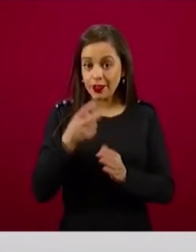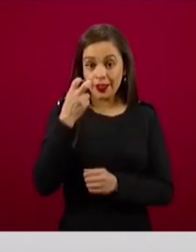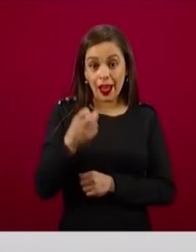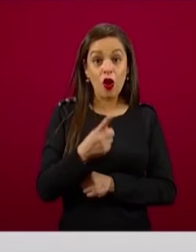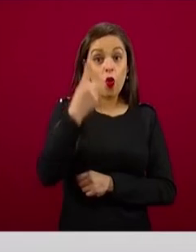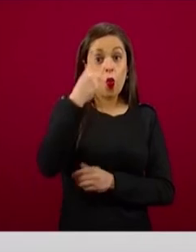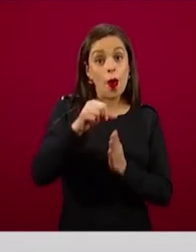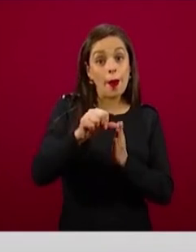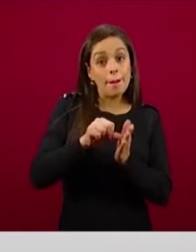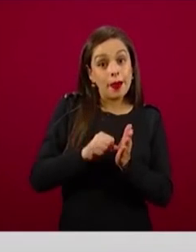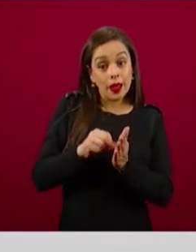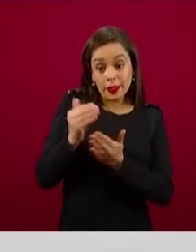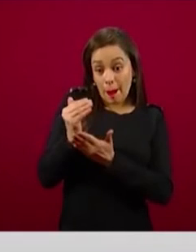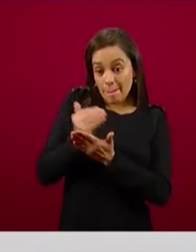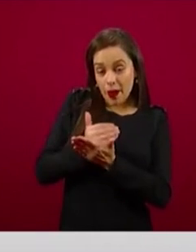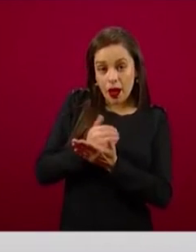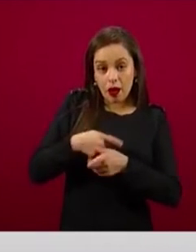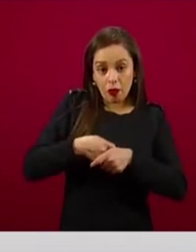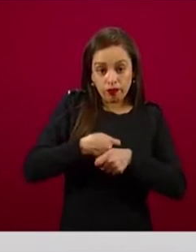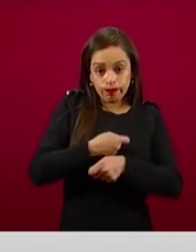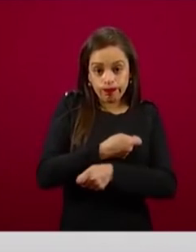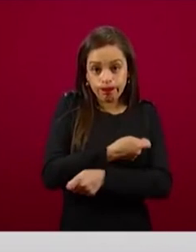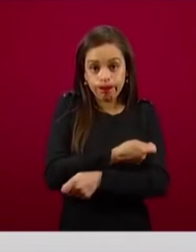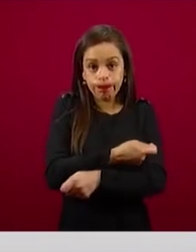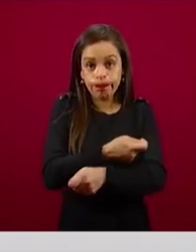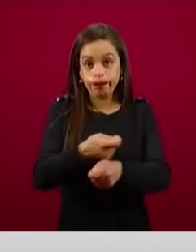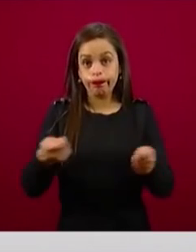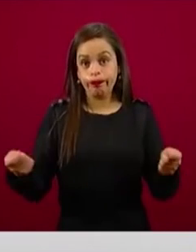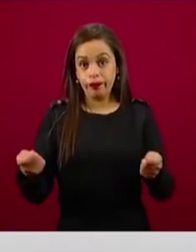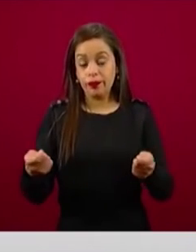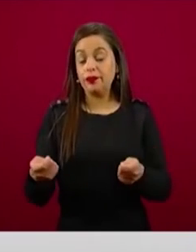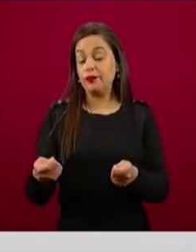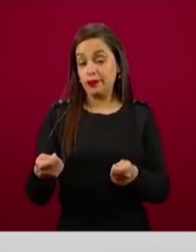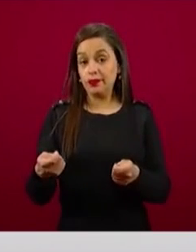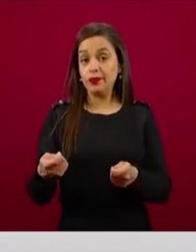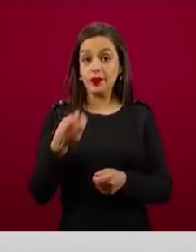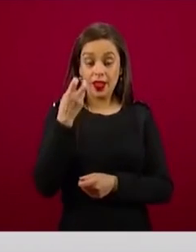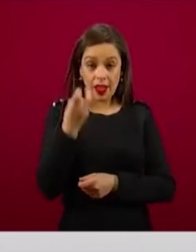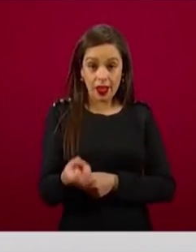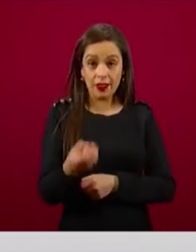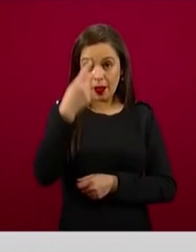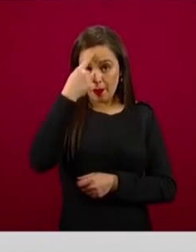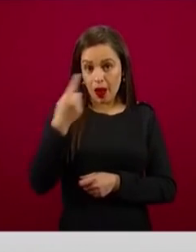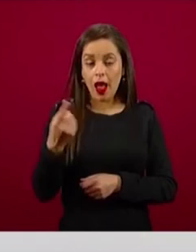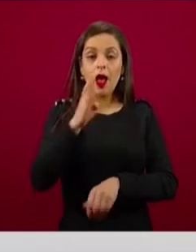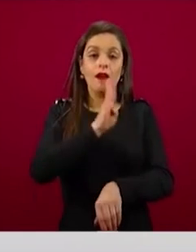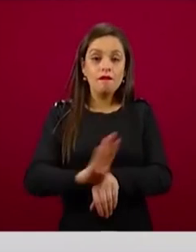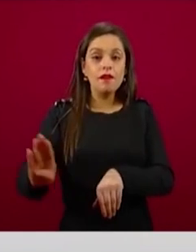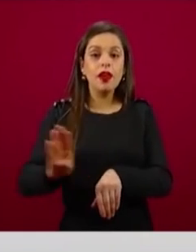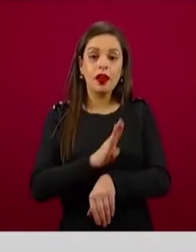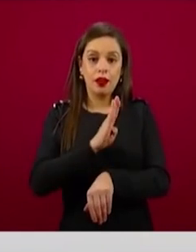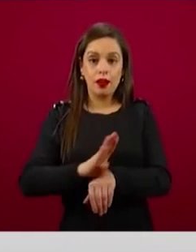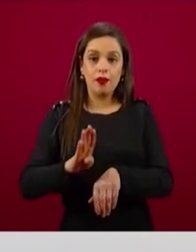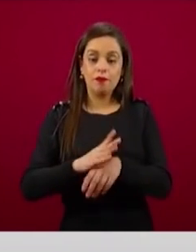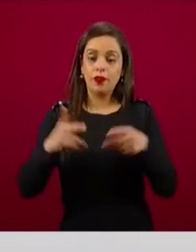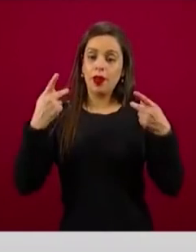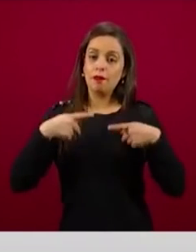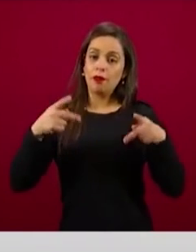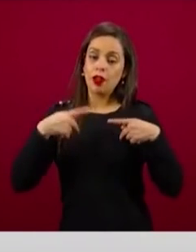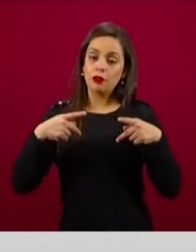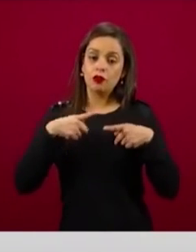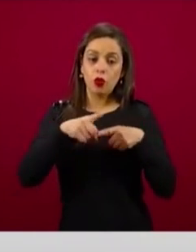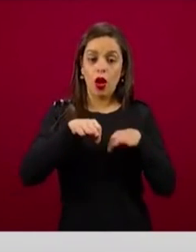dispersarlo inyectarlo en la economía y que ésta a su vez sea en beneficio de trabajadores empleados por estos empresarios